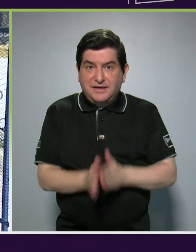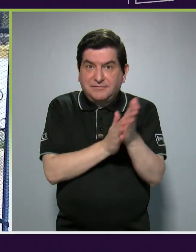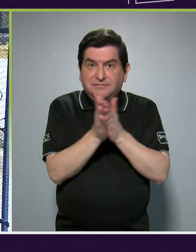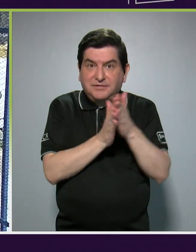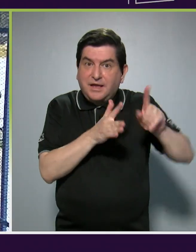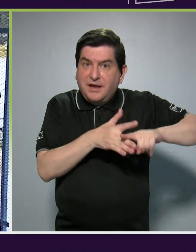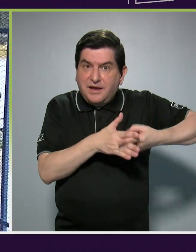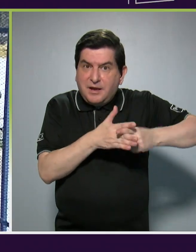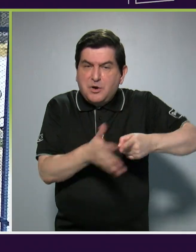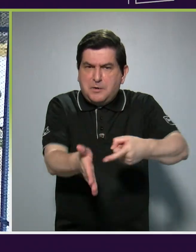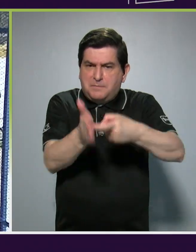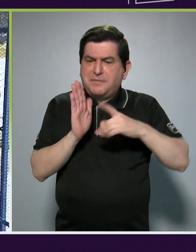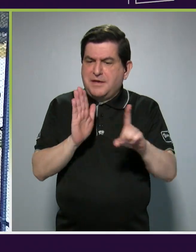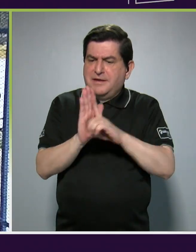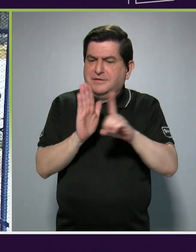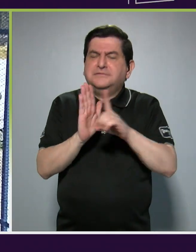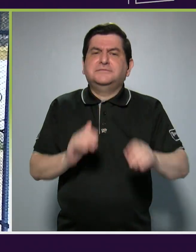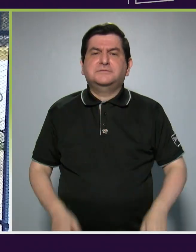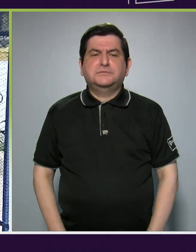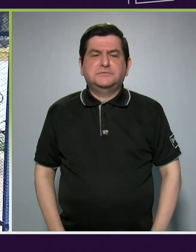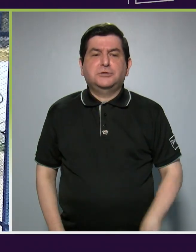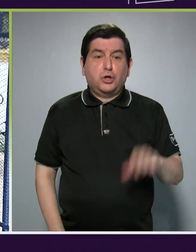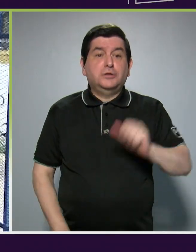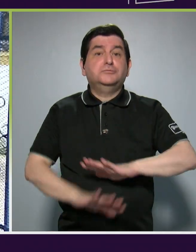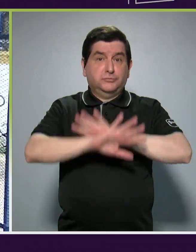poder exigir esos derechos? Sí, claro.